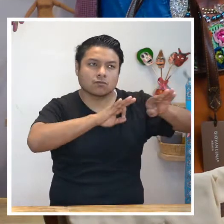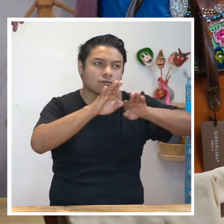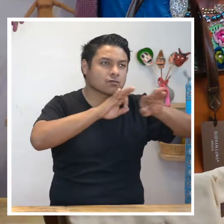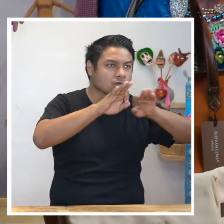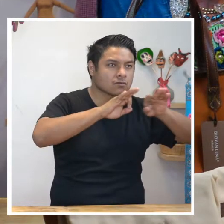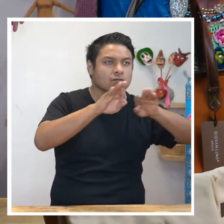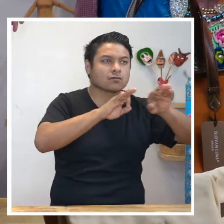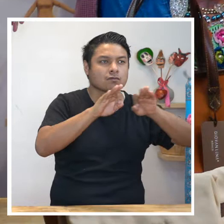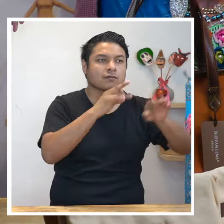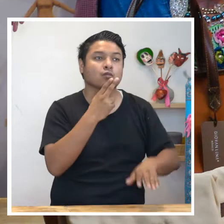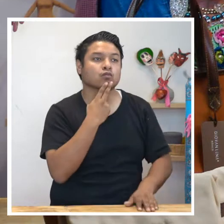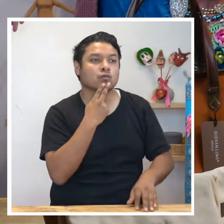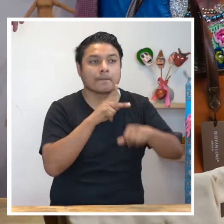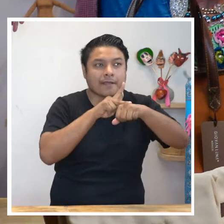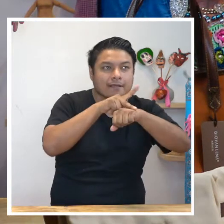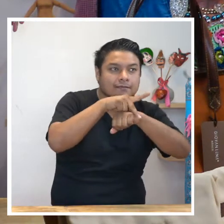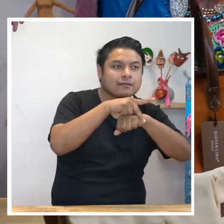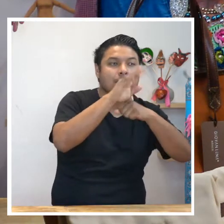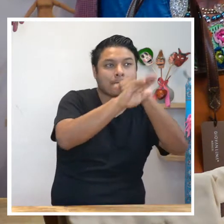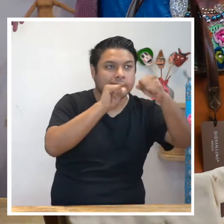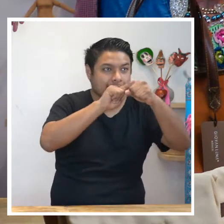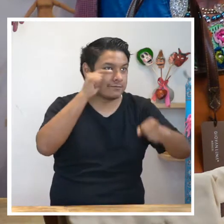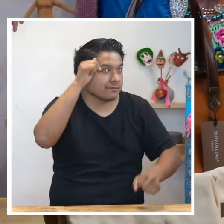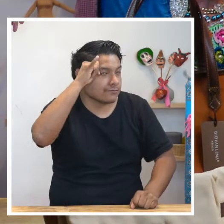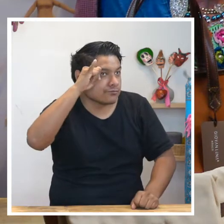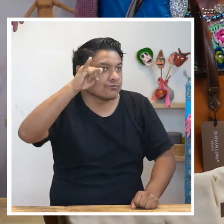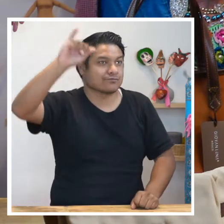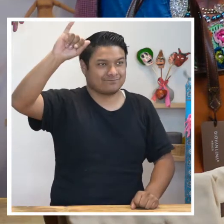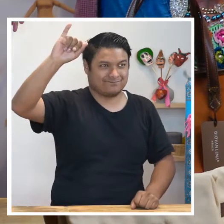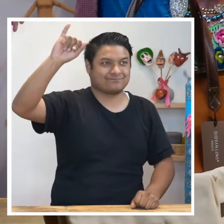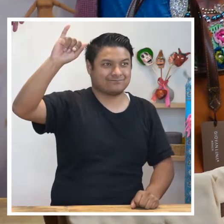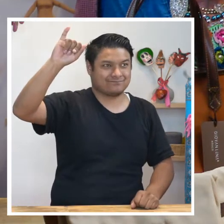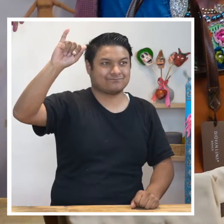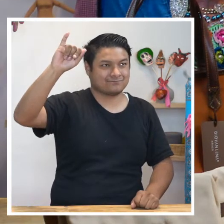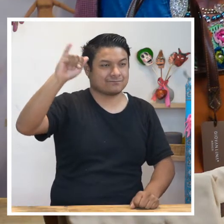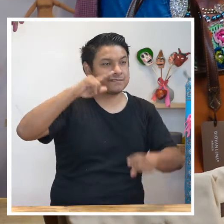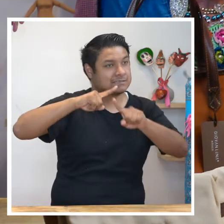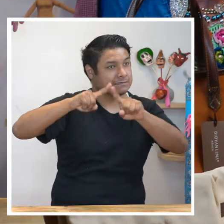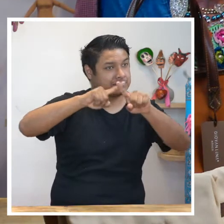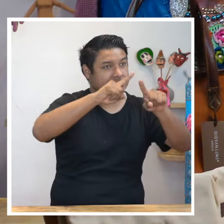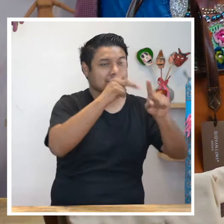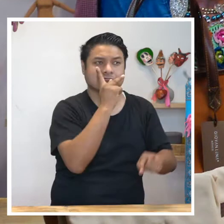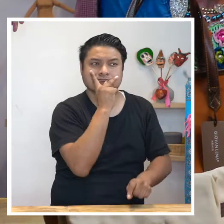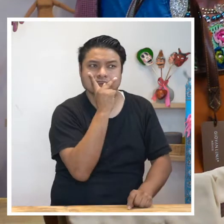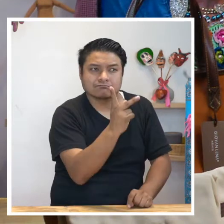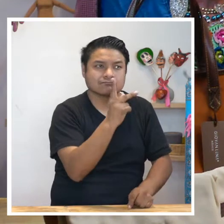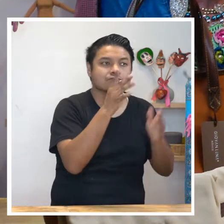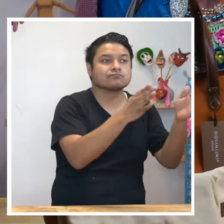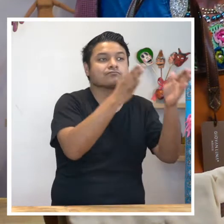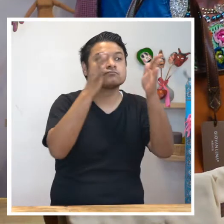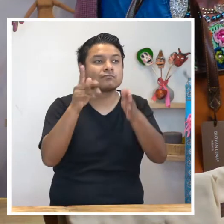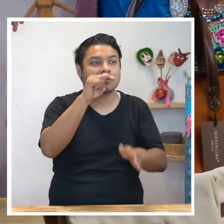diferencia entre marroquinería y talabartería es el acabado fino que se le da a la